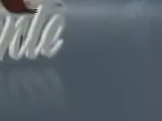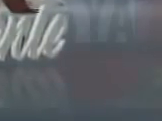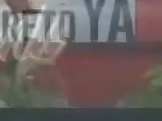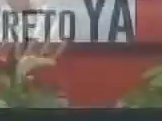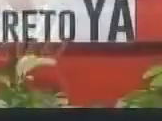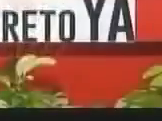indestructible